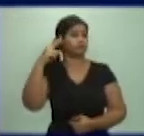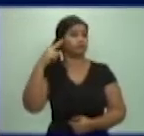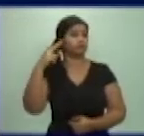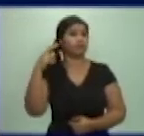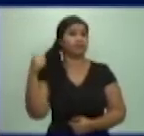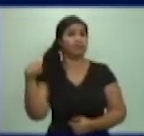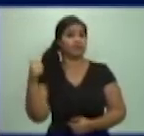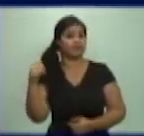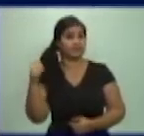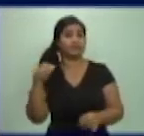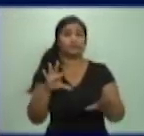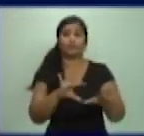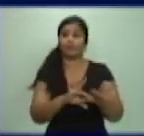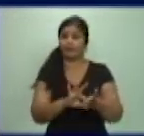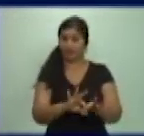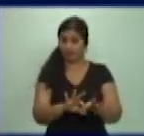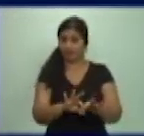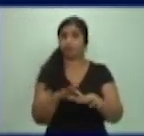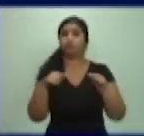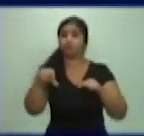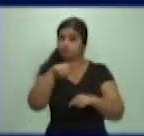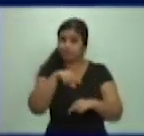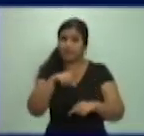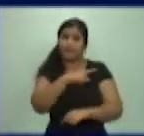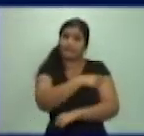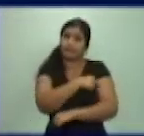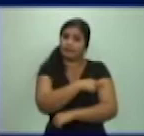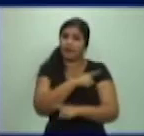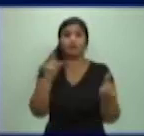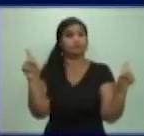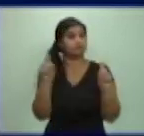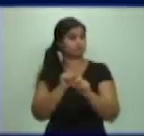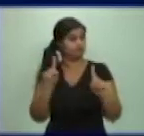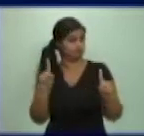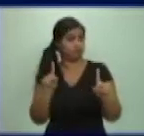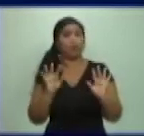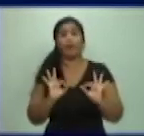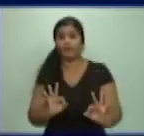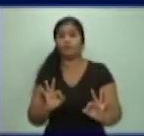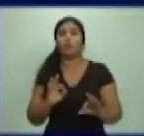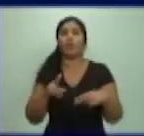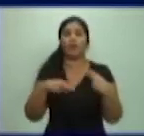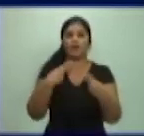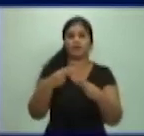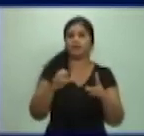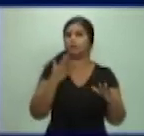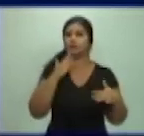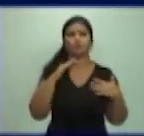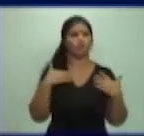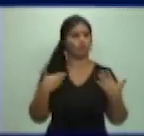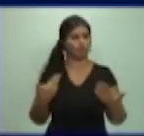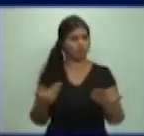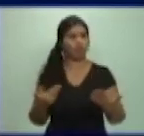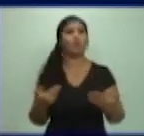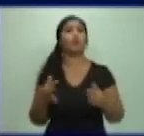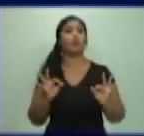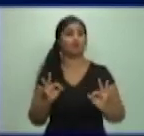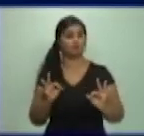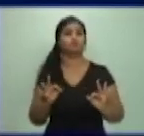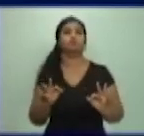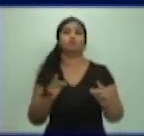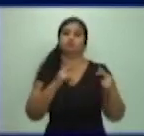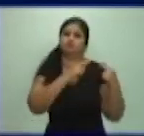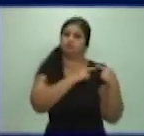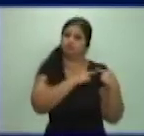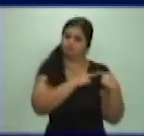ya ha transitado por 2 niveles educativos y ha recibido un grupo de conocimiento, y usted debe dejar un poco los